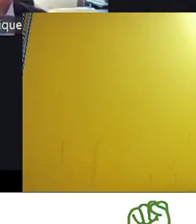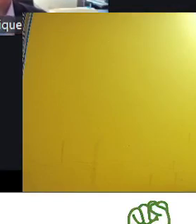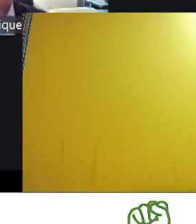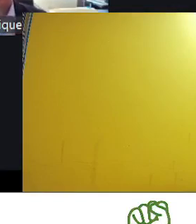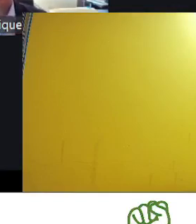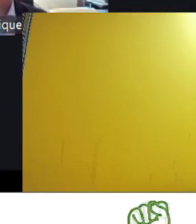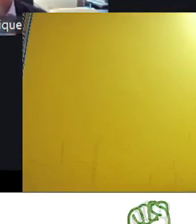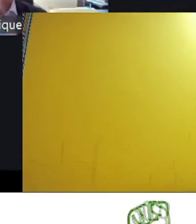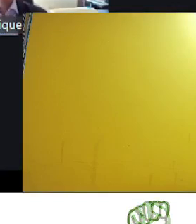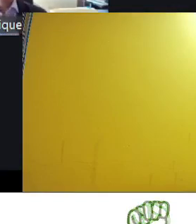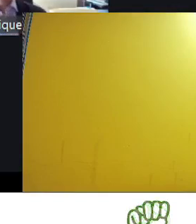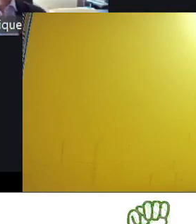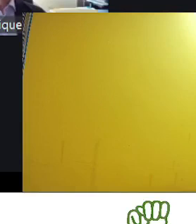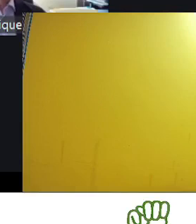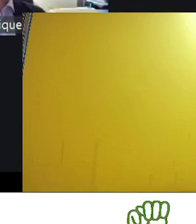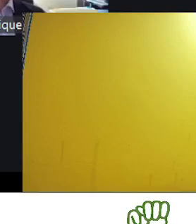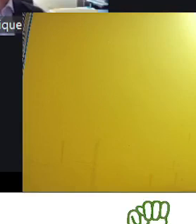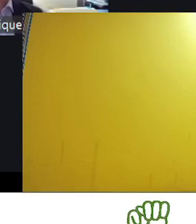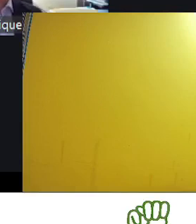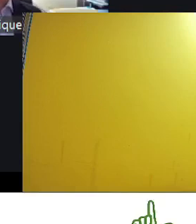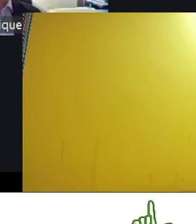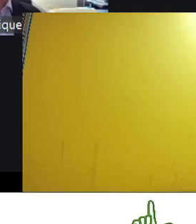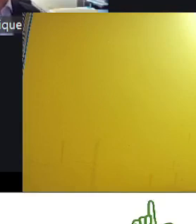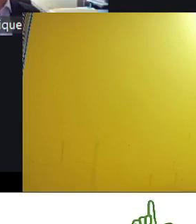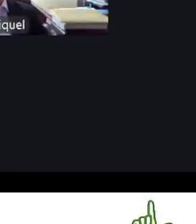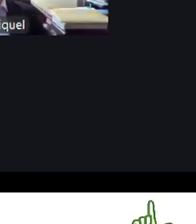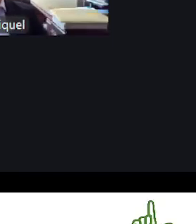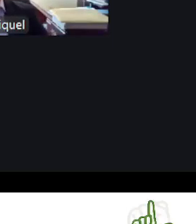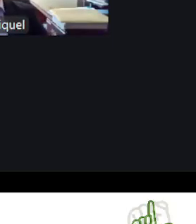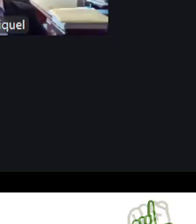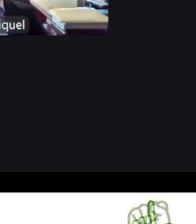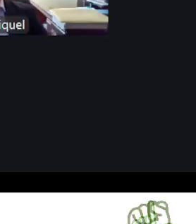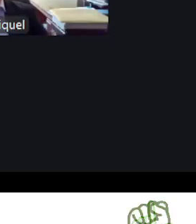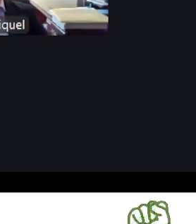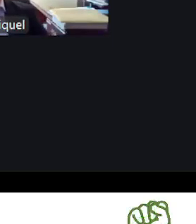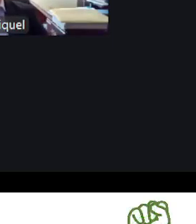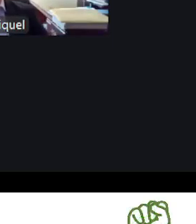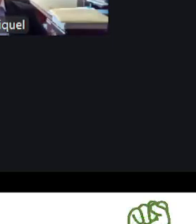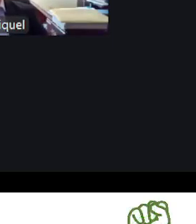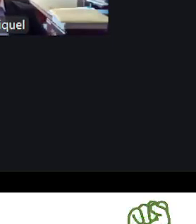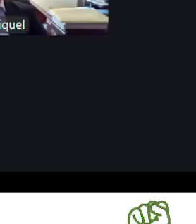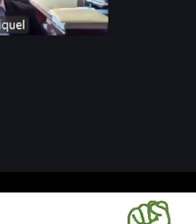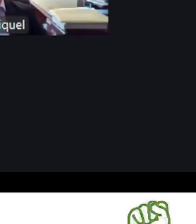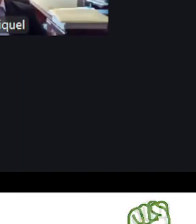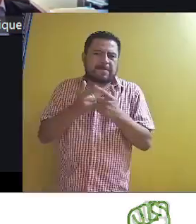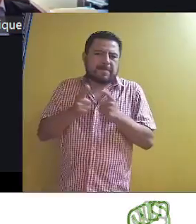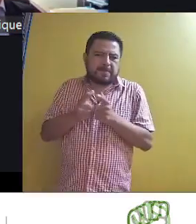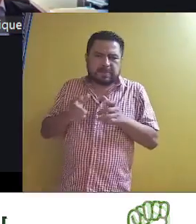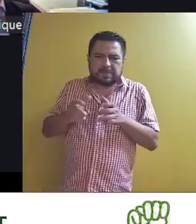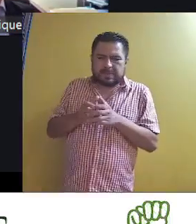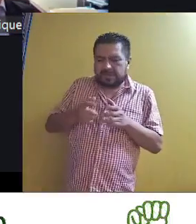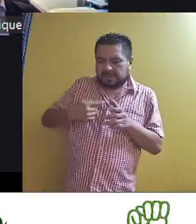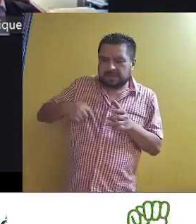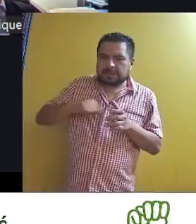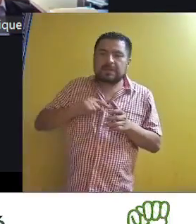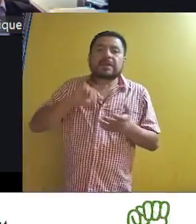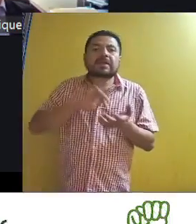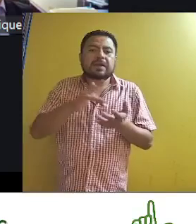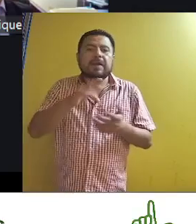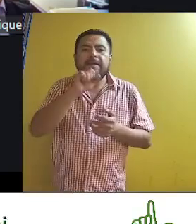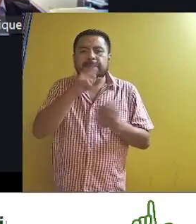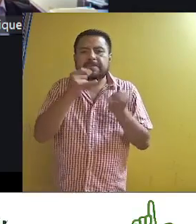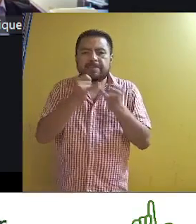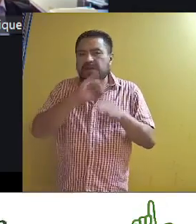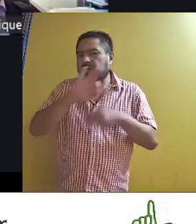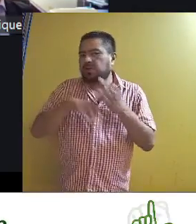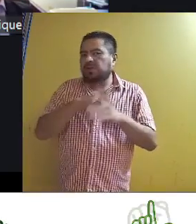del Estado de Guerrero. Saludo cordialmente a la magistrada y magistrados integrantes del Pleno y agradezco a quienes